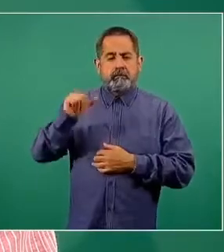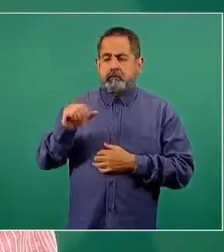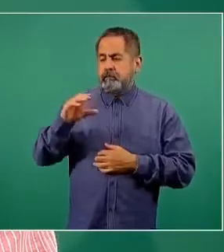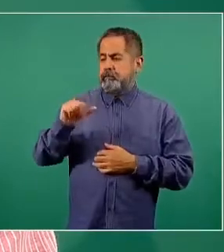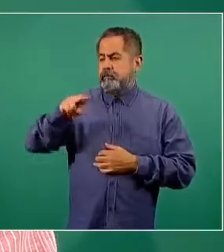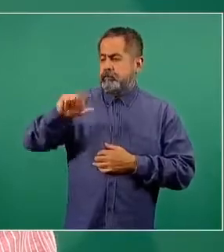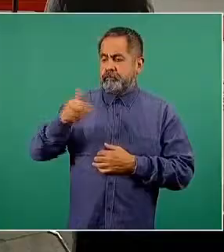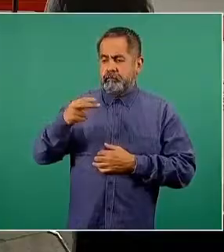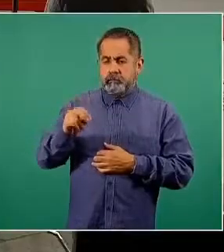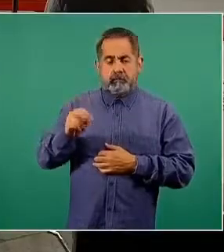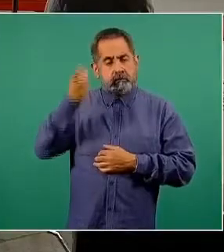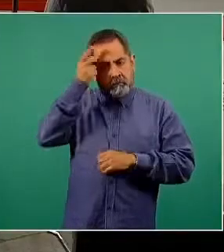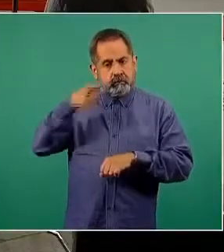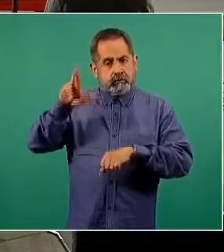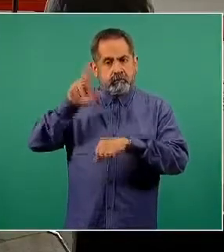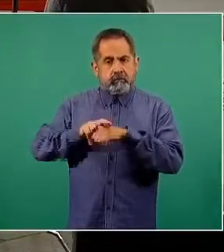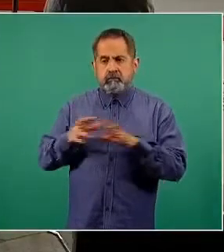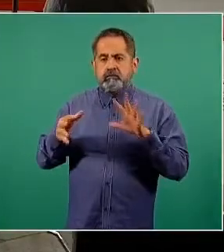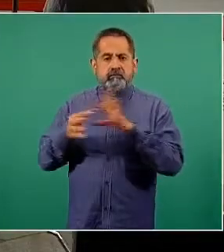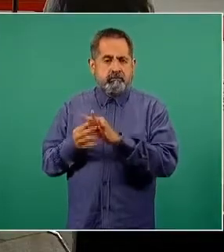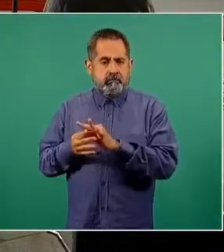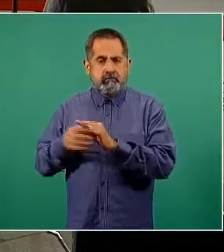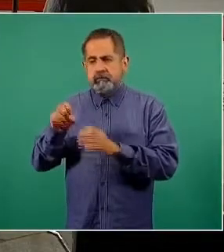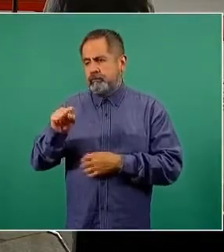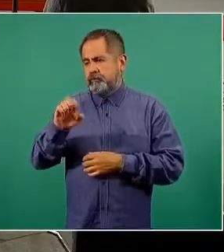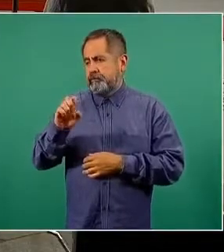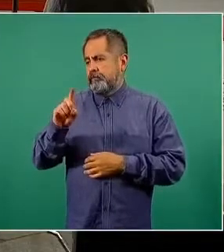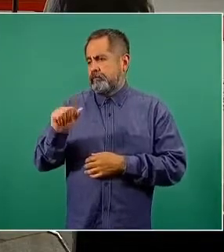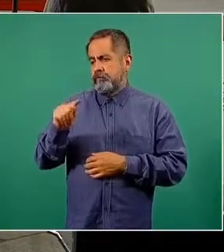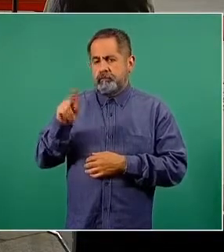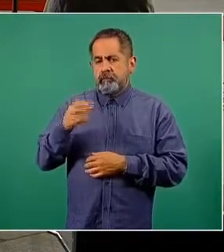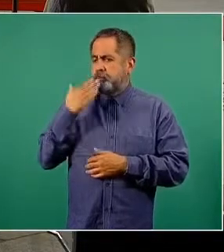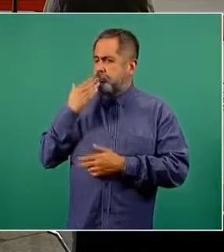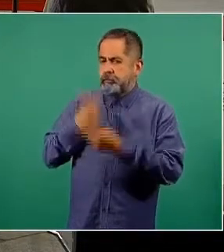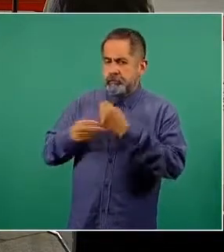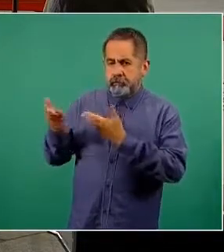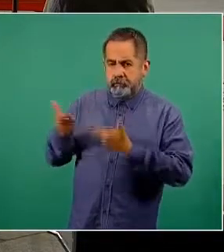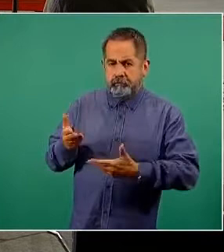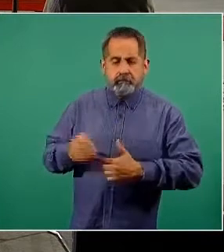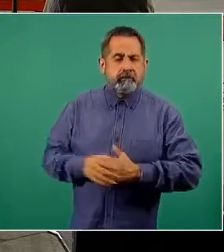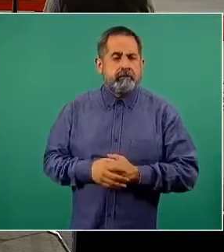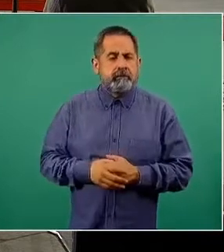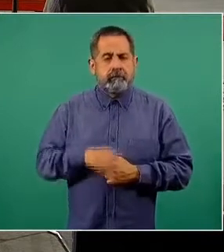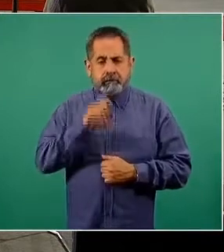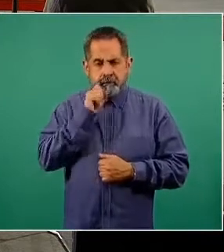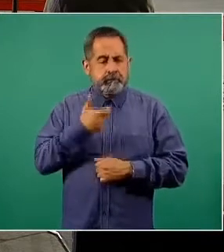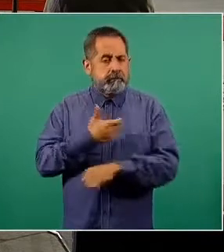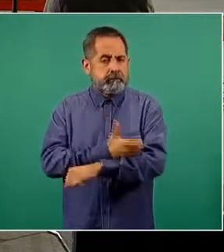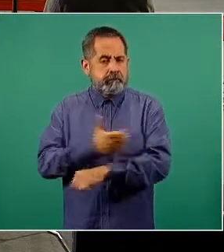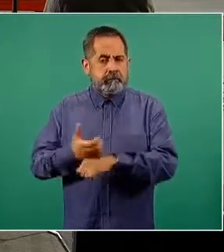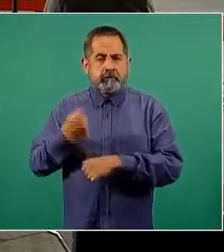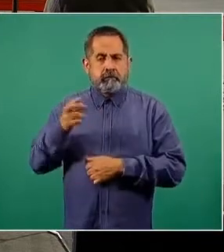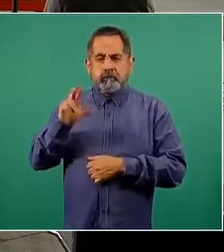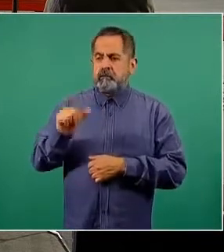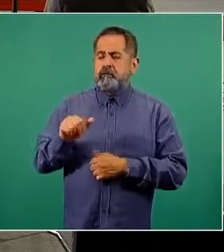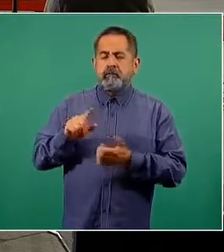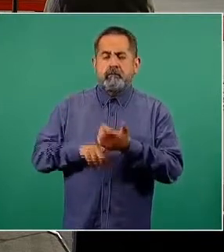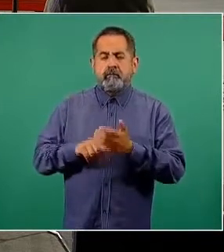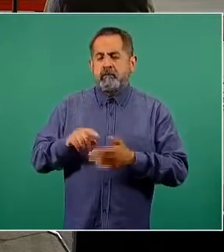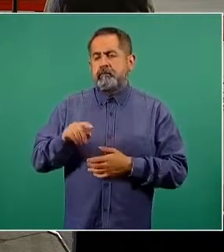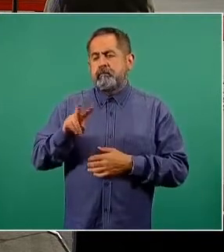Camacho, quien es directora de vinculación metropolitana de SEDATU. Bienvenida, Mariana. Y nos acompaña también la doctora Evalinda